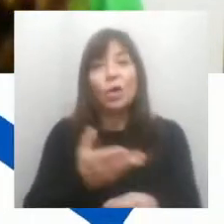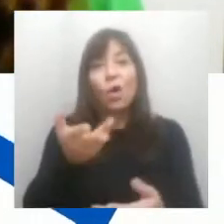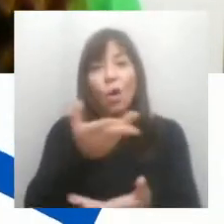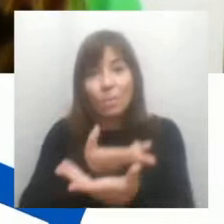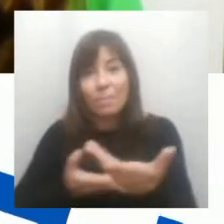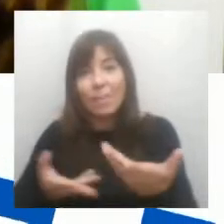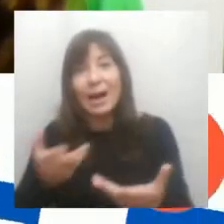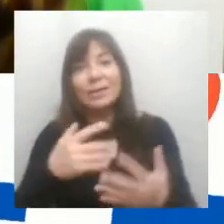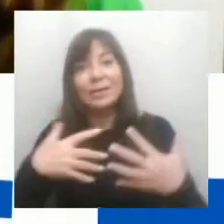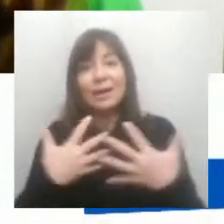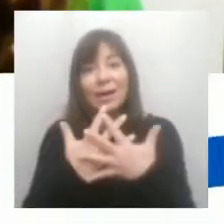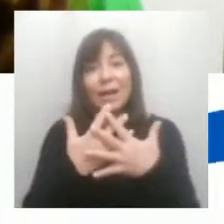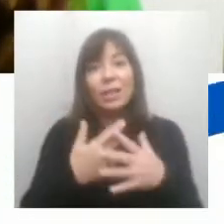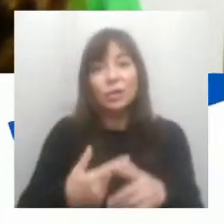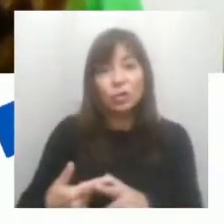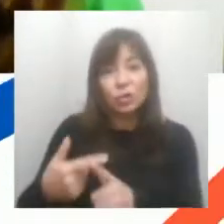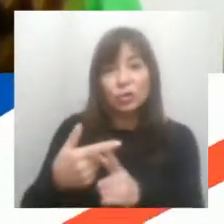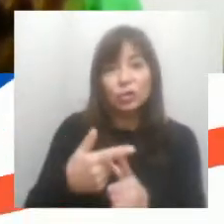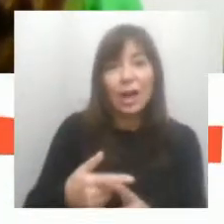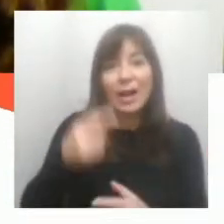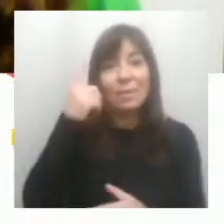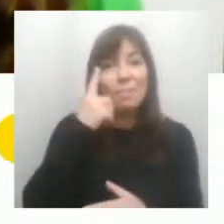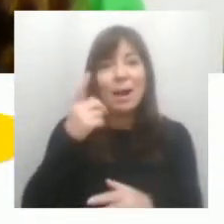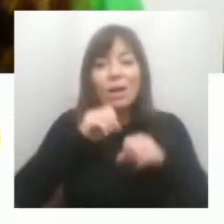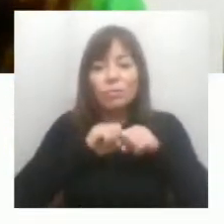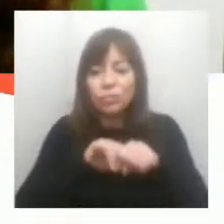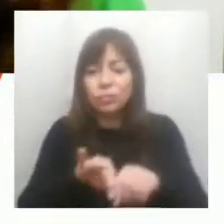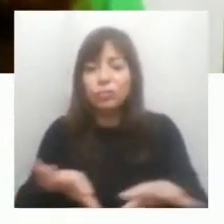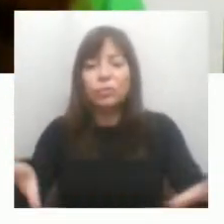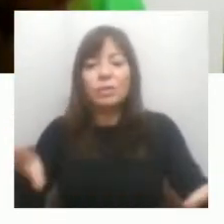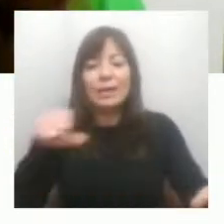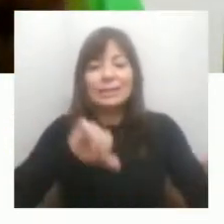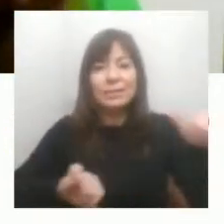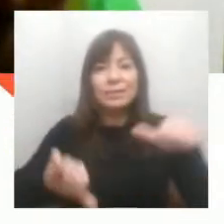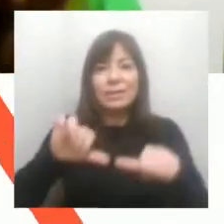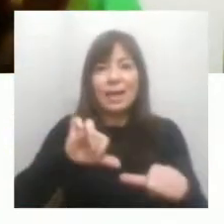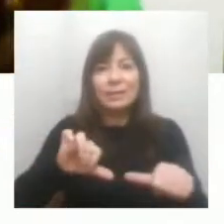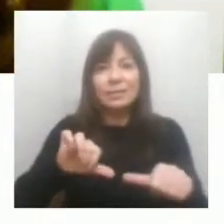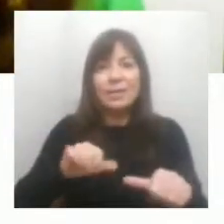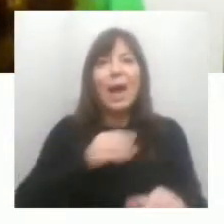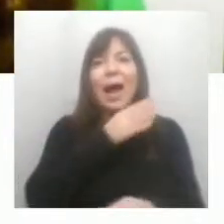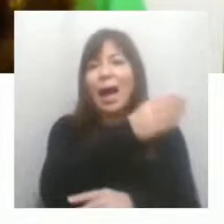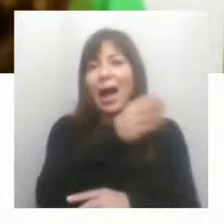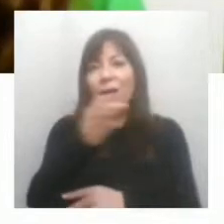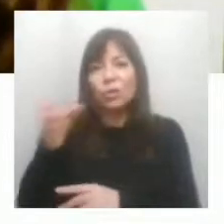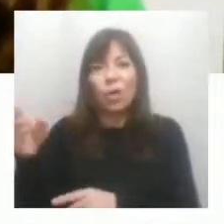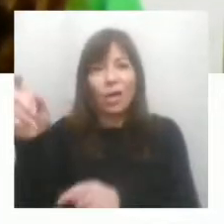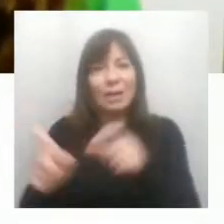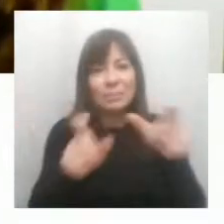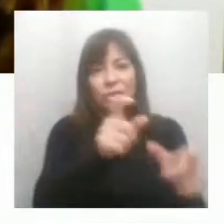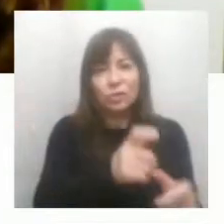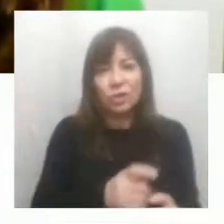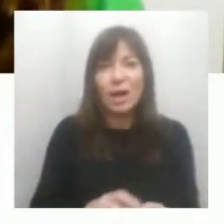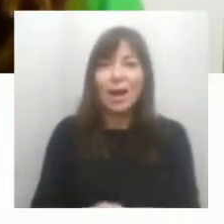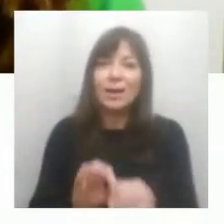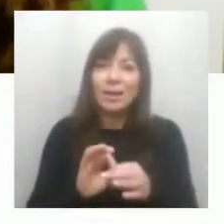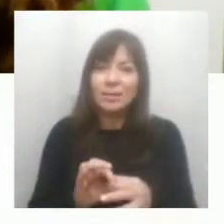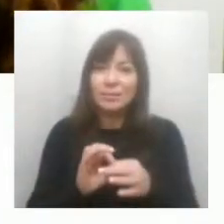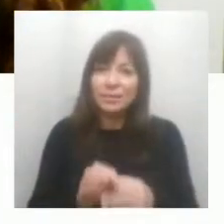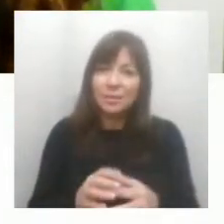través de las redes sociales para que viralicemos, para que la ciencia llegue a todos y a todas. Agradecemos mucho